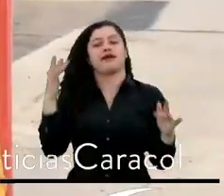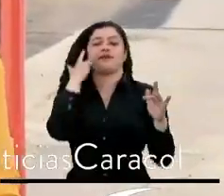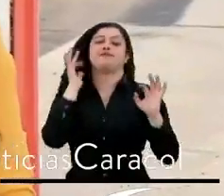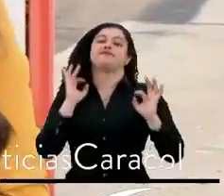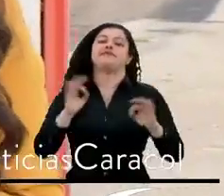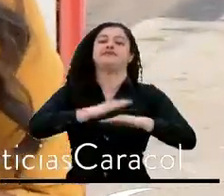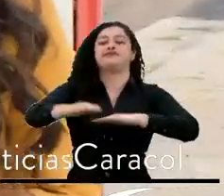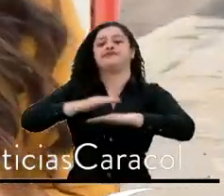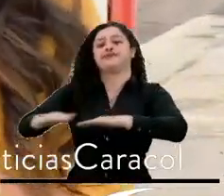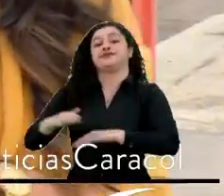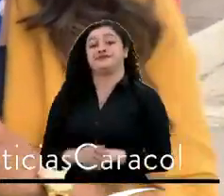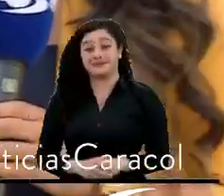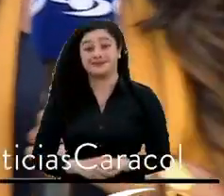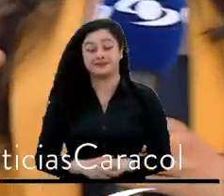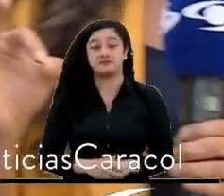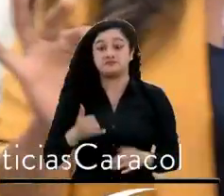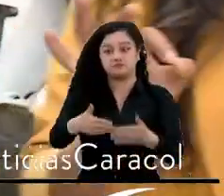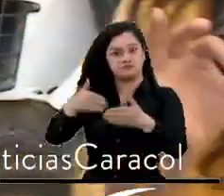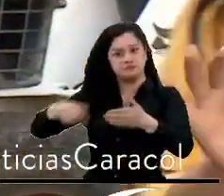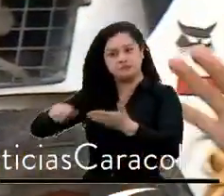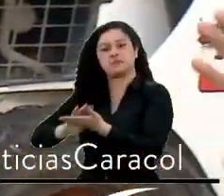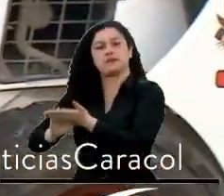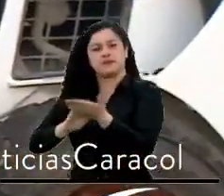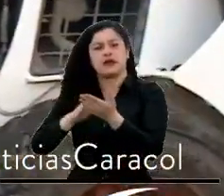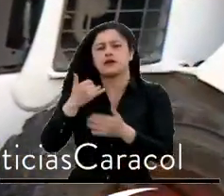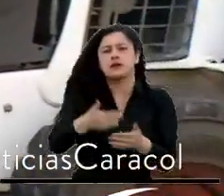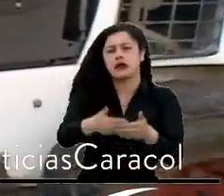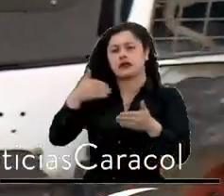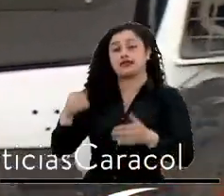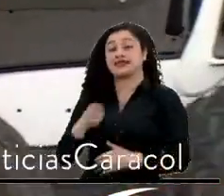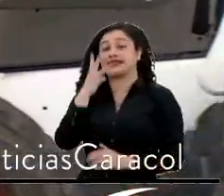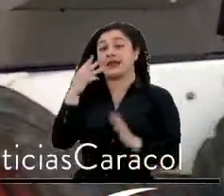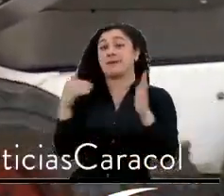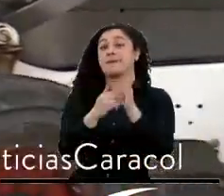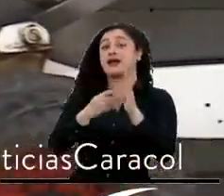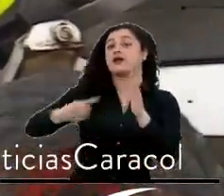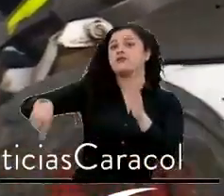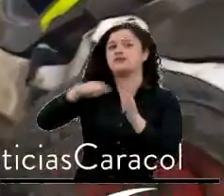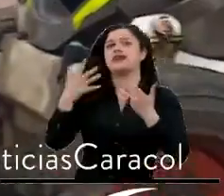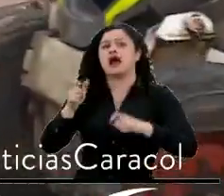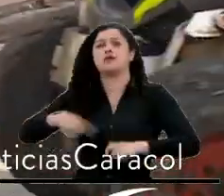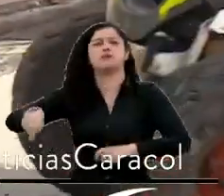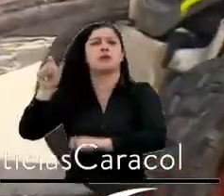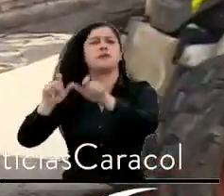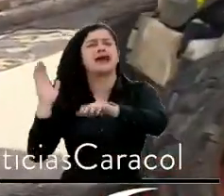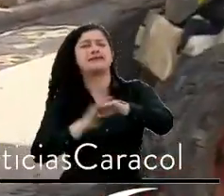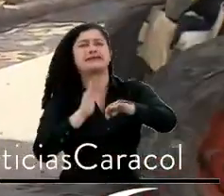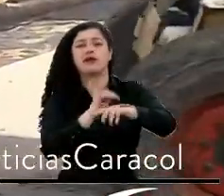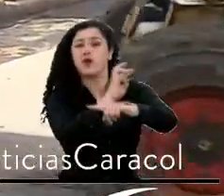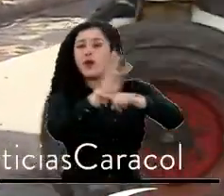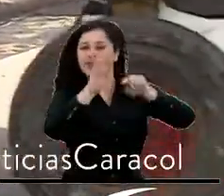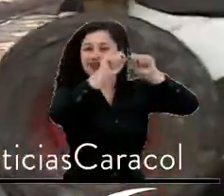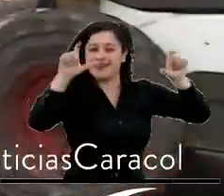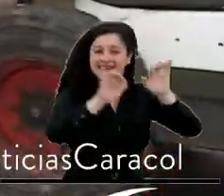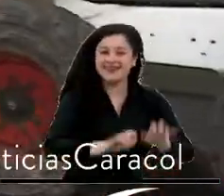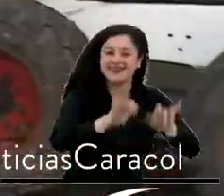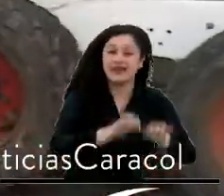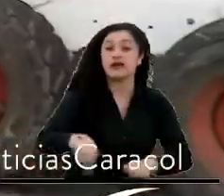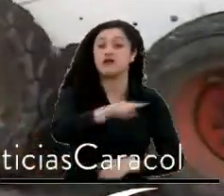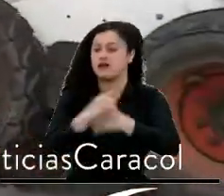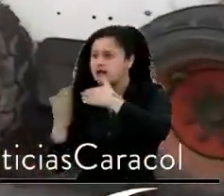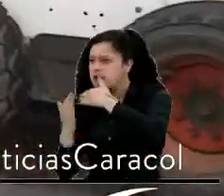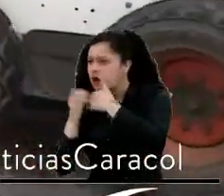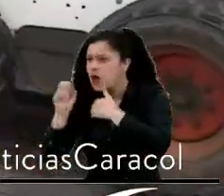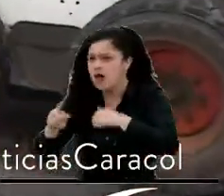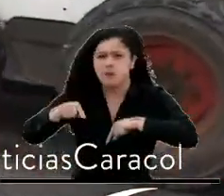fecha, 3.000 reportes ha hecho la ciudadanía sobre estos huecos en las diferentes vías de la ciudad. Son 10 unidades las que